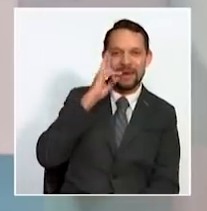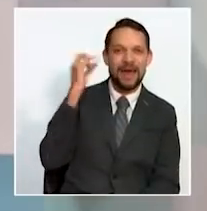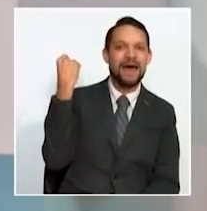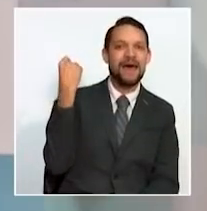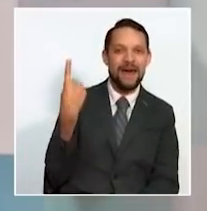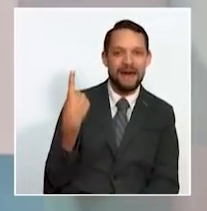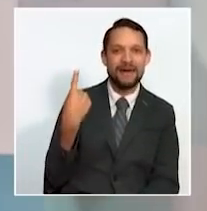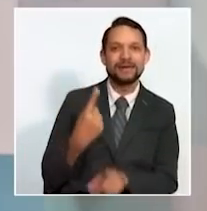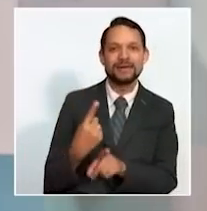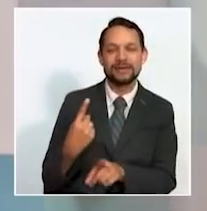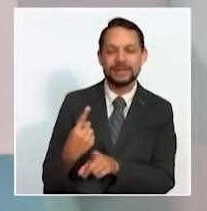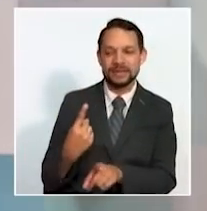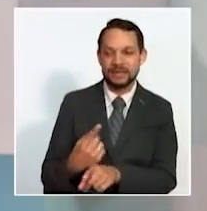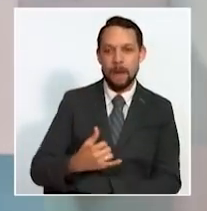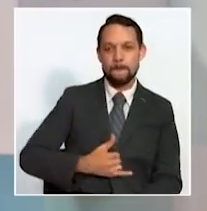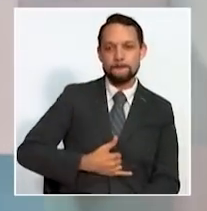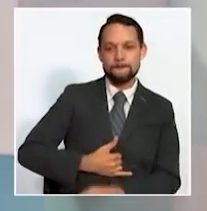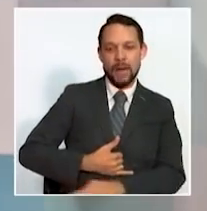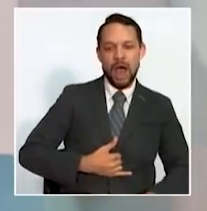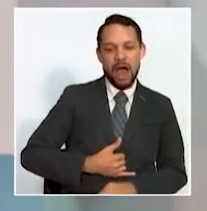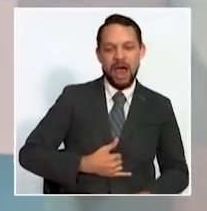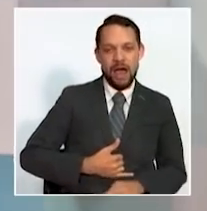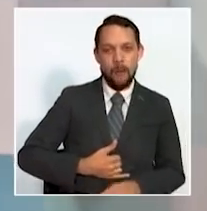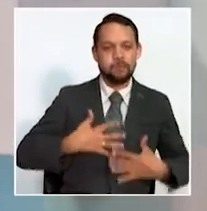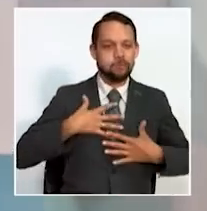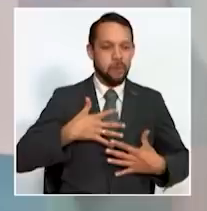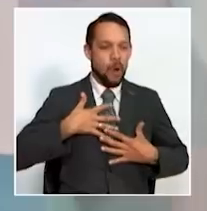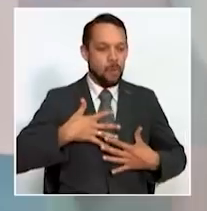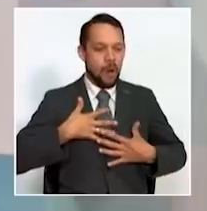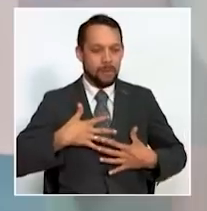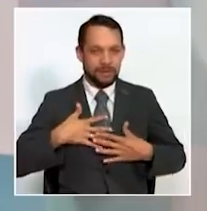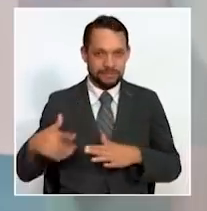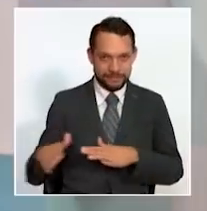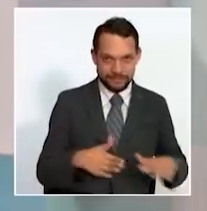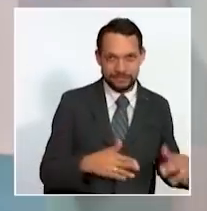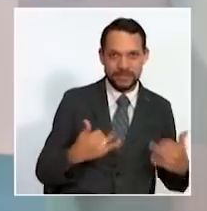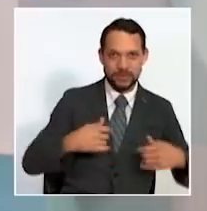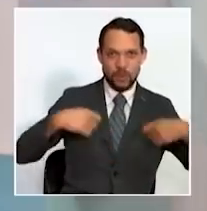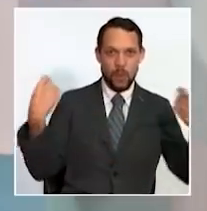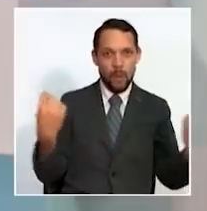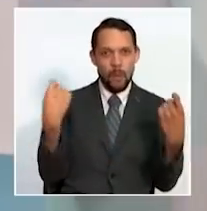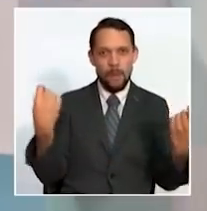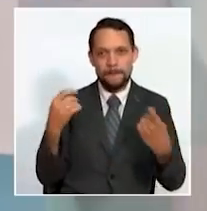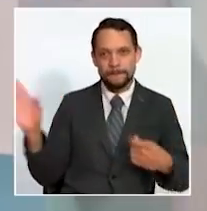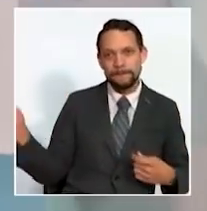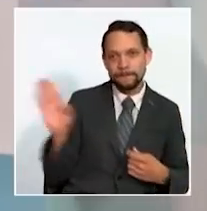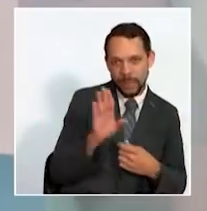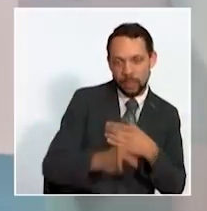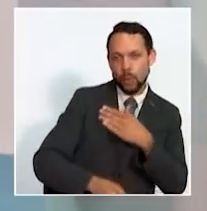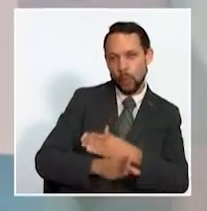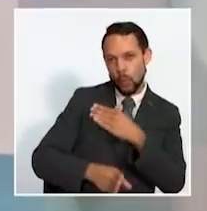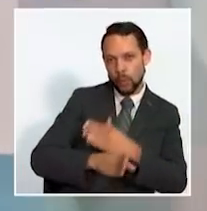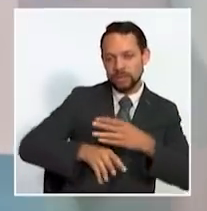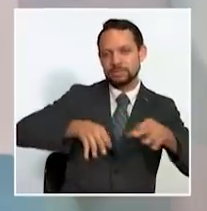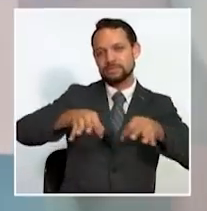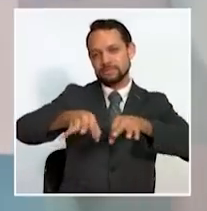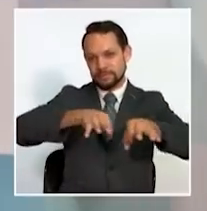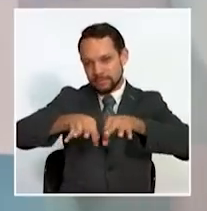recto, a nivel de los enemas. Vamos a ir a este corte comerciales para que sigamos con todo este concepto de